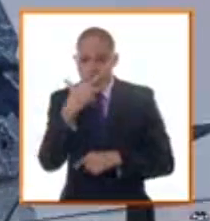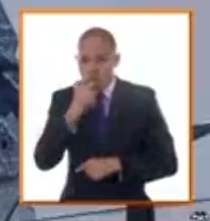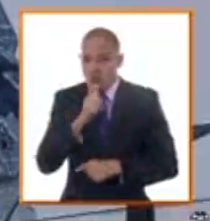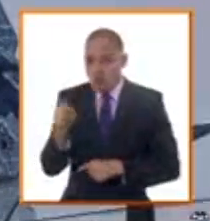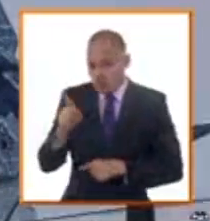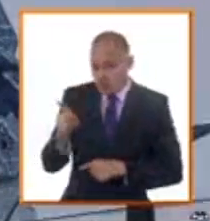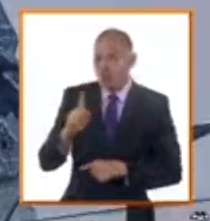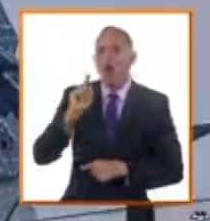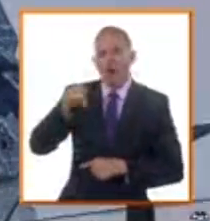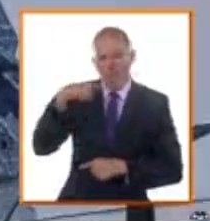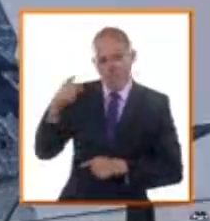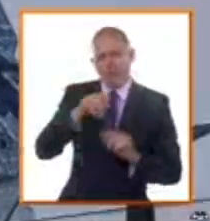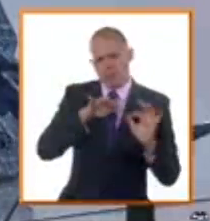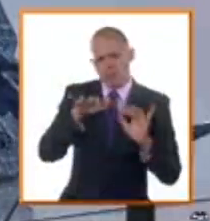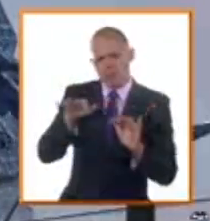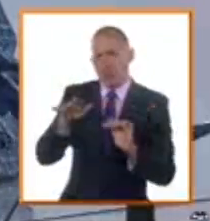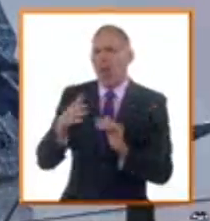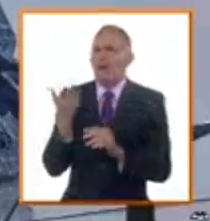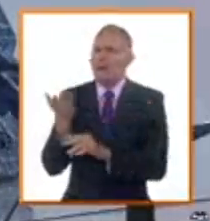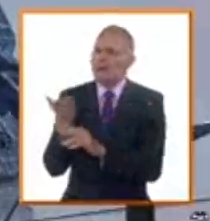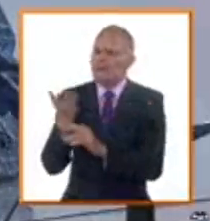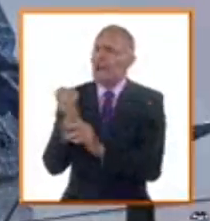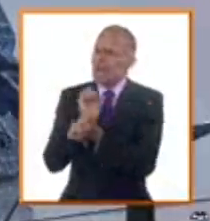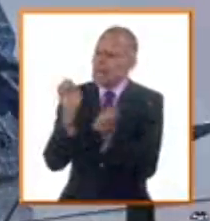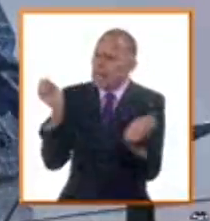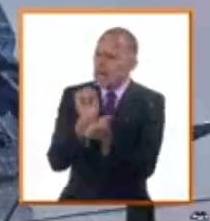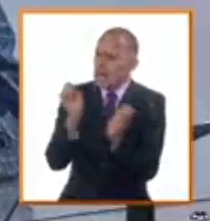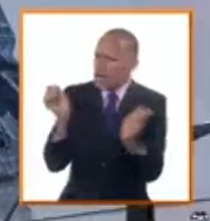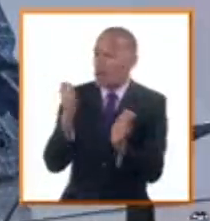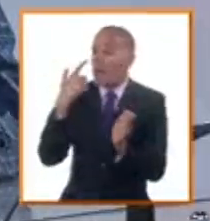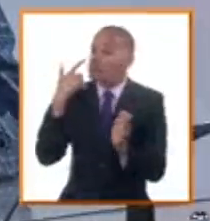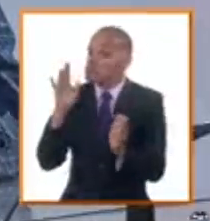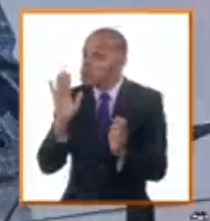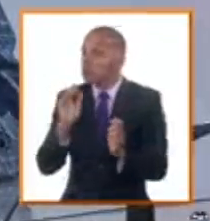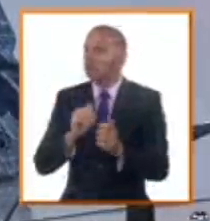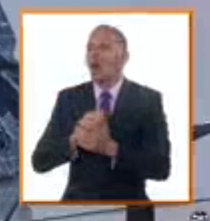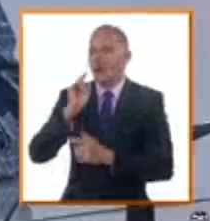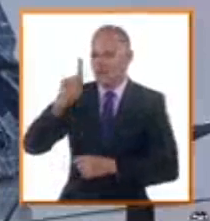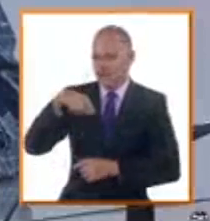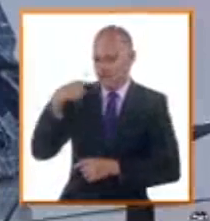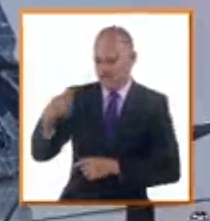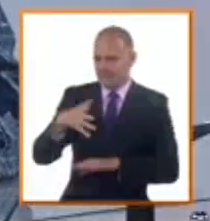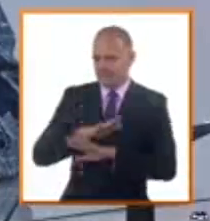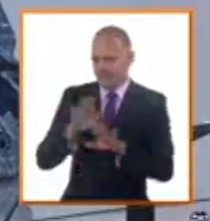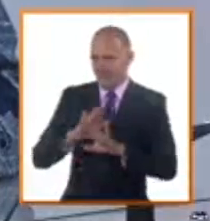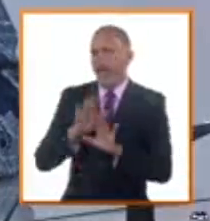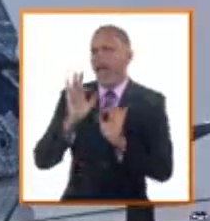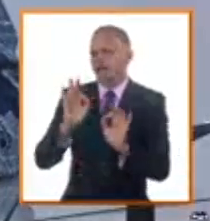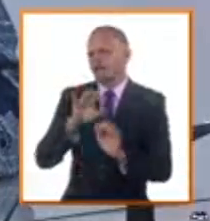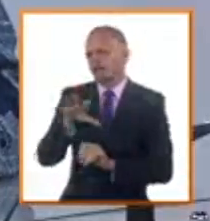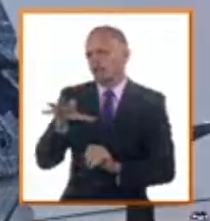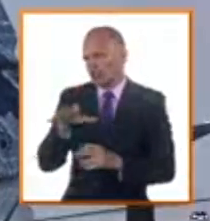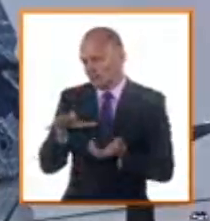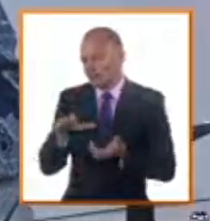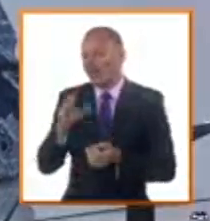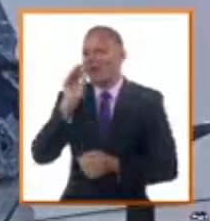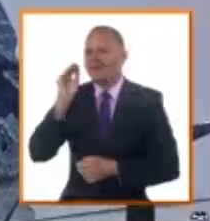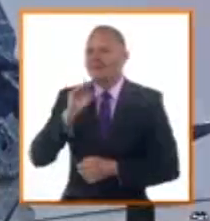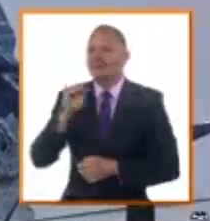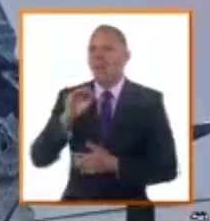está programada para las 3 de la tarde en el edificio de tribunales Wilkie Ferguson de la 400